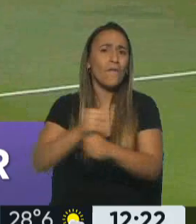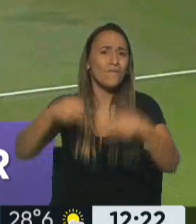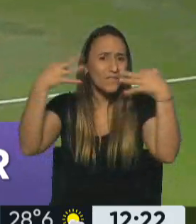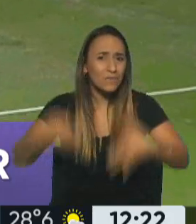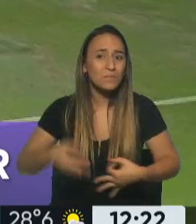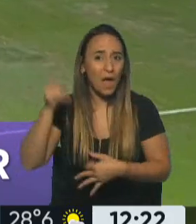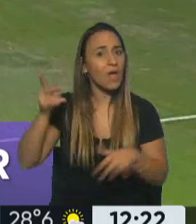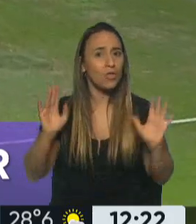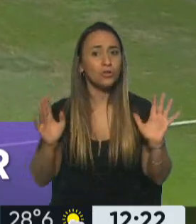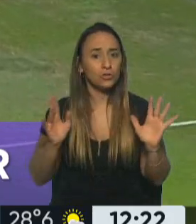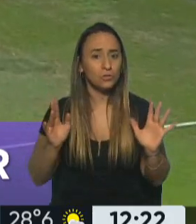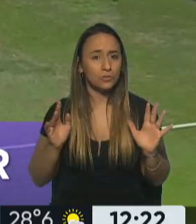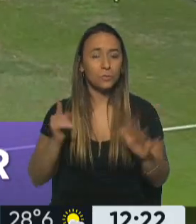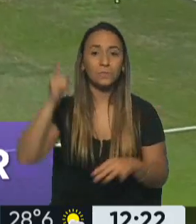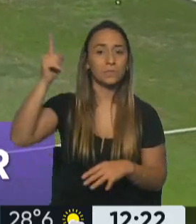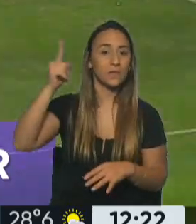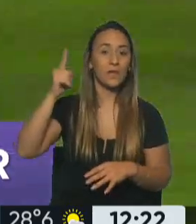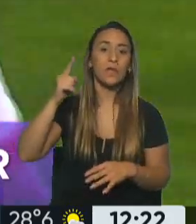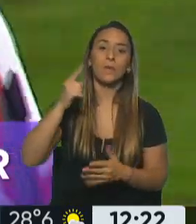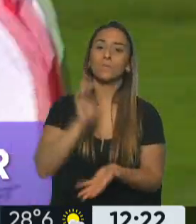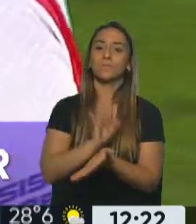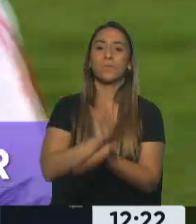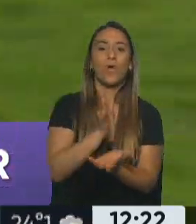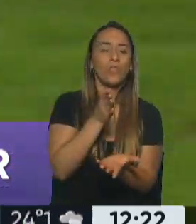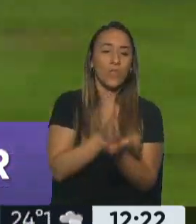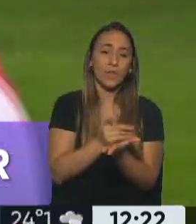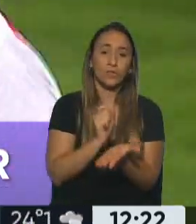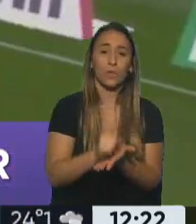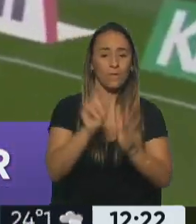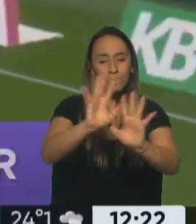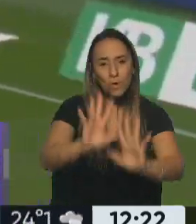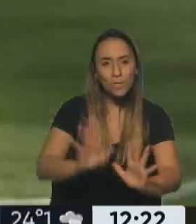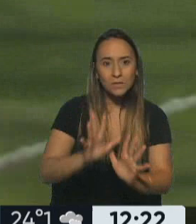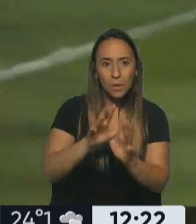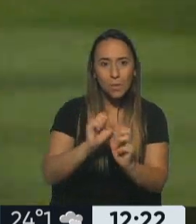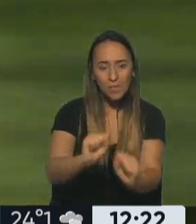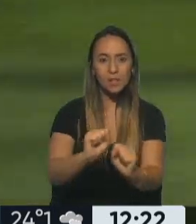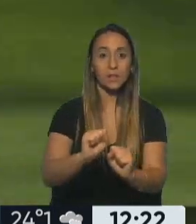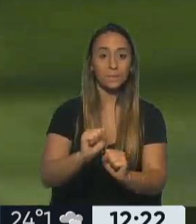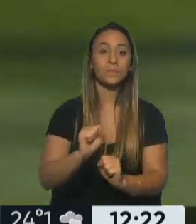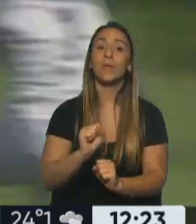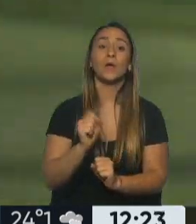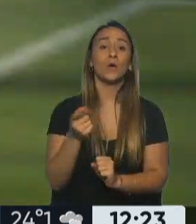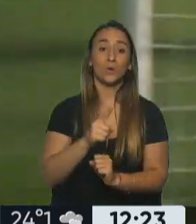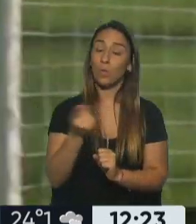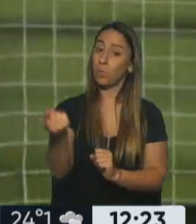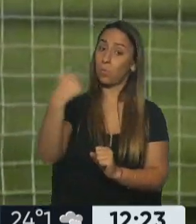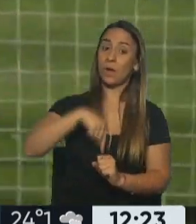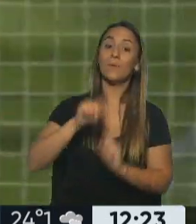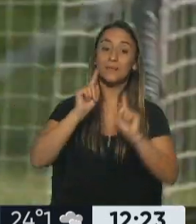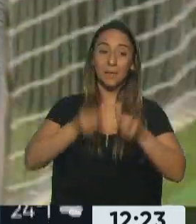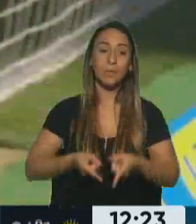formó exactamente derecho de formación bueno y alario que esta vez porque y alario que puede abrir la puerta para volver Este sí sería un buen regreso